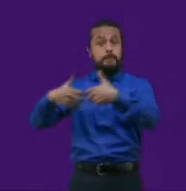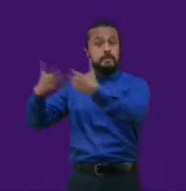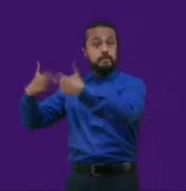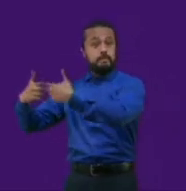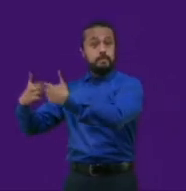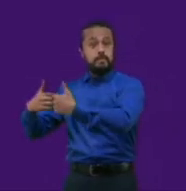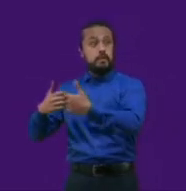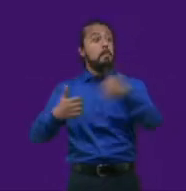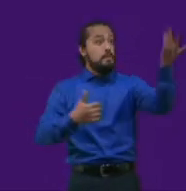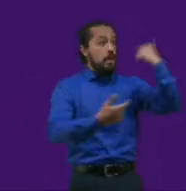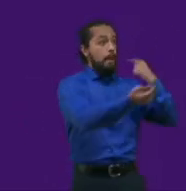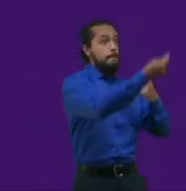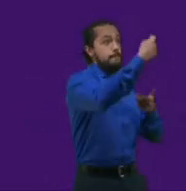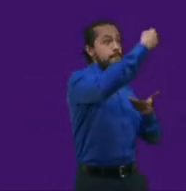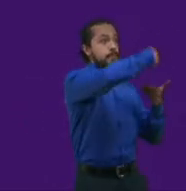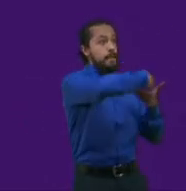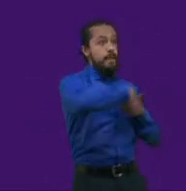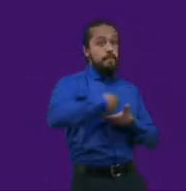capitalist porque